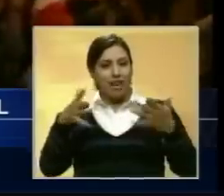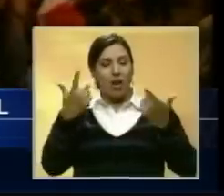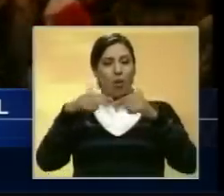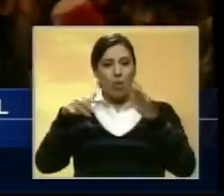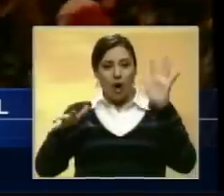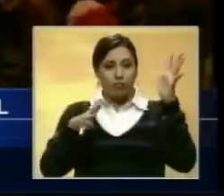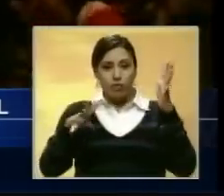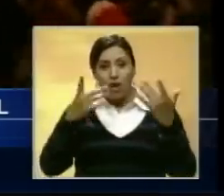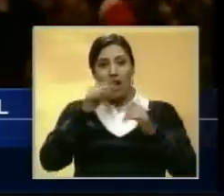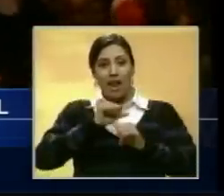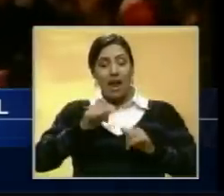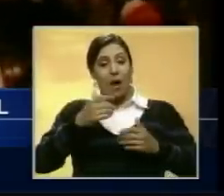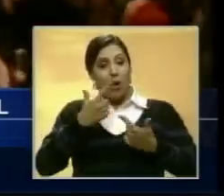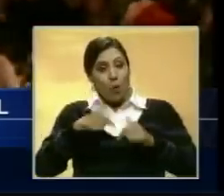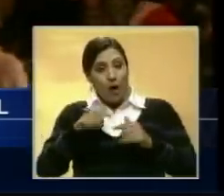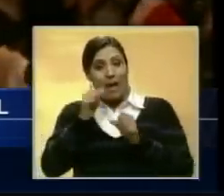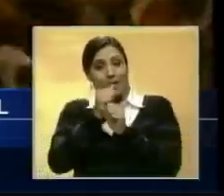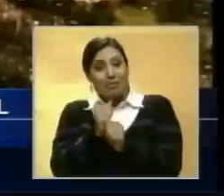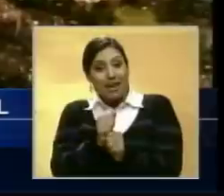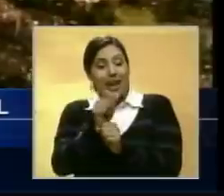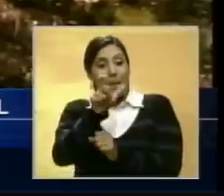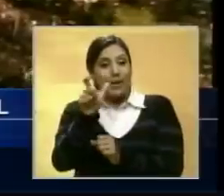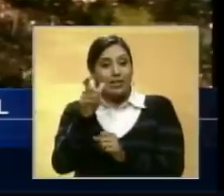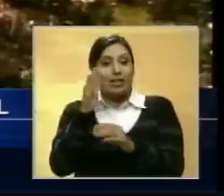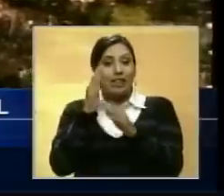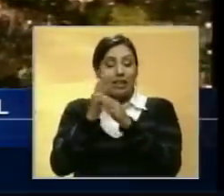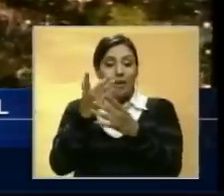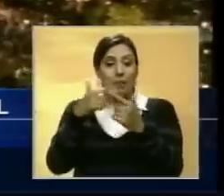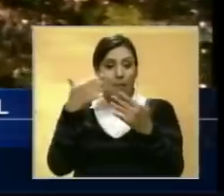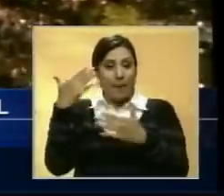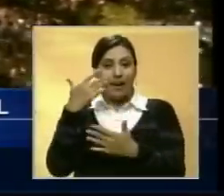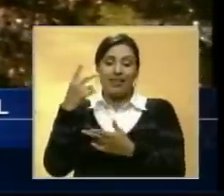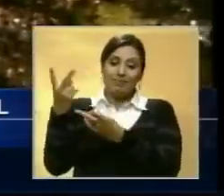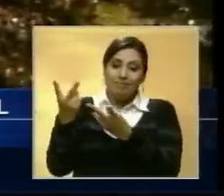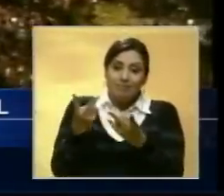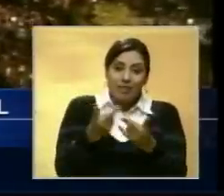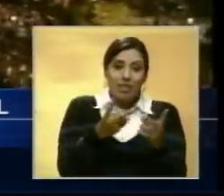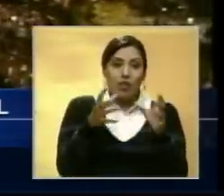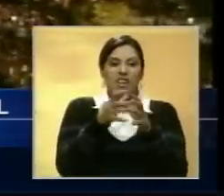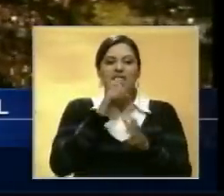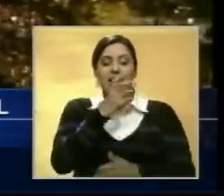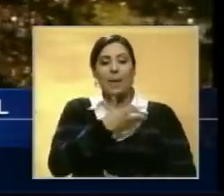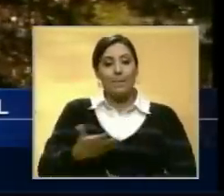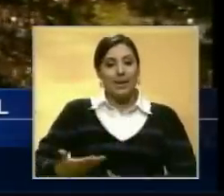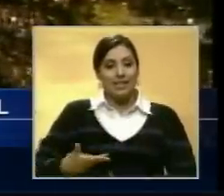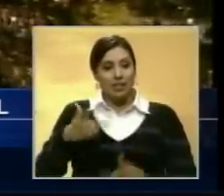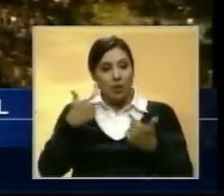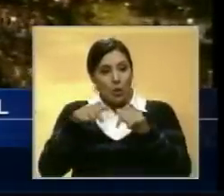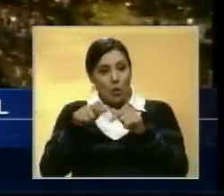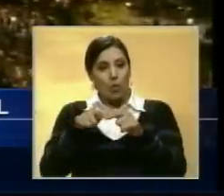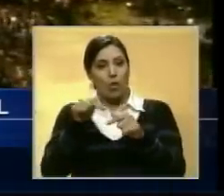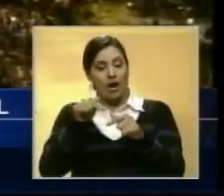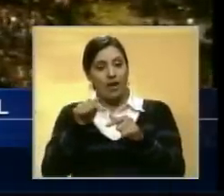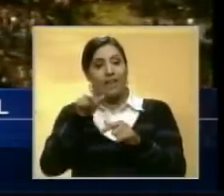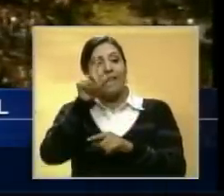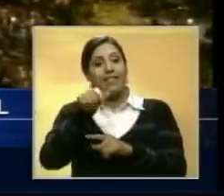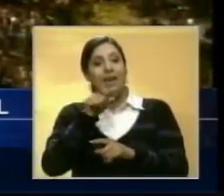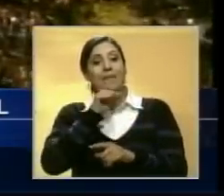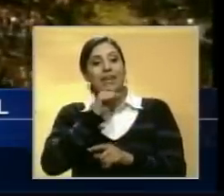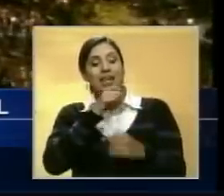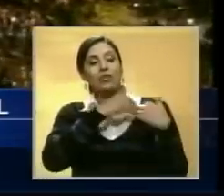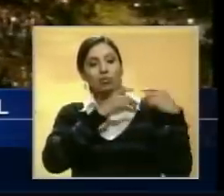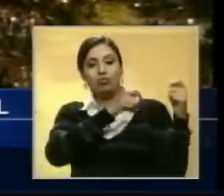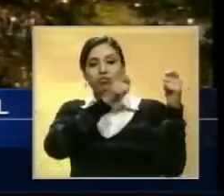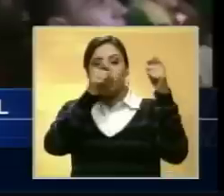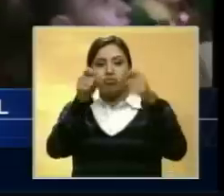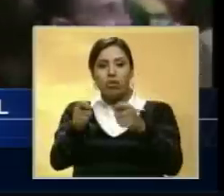de Lisboa, se espera que los jugadores se detengan en el Palacio de Belém para ser recibidos por el presidente luso Marcelo Rebelo de Sousa, que les